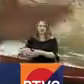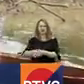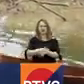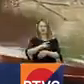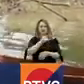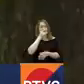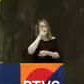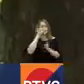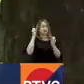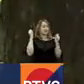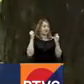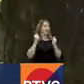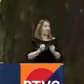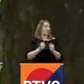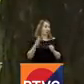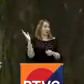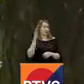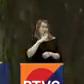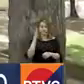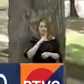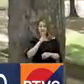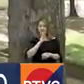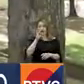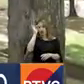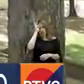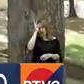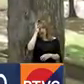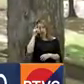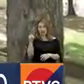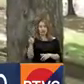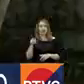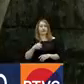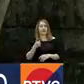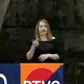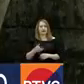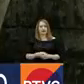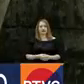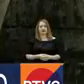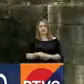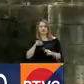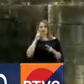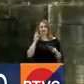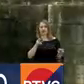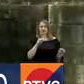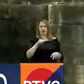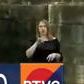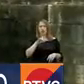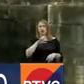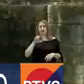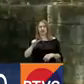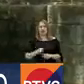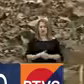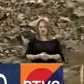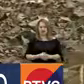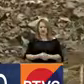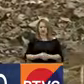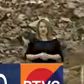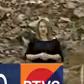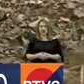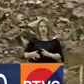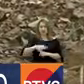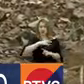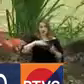terrible y se lo han tomado los indigentes y los drogadictos el muelle de neiva les ha sido según ambientalistas de la ciudad